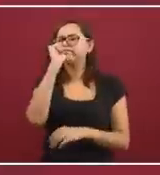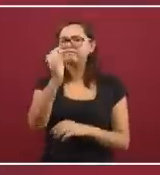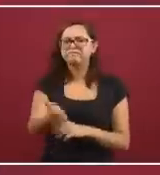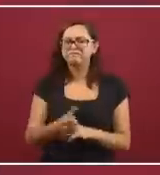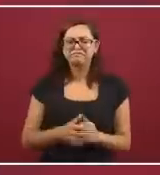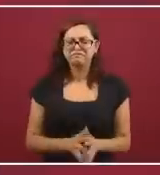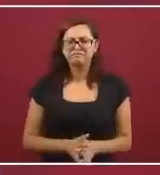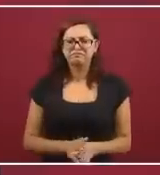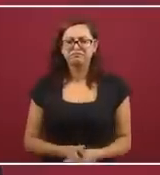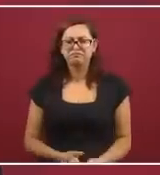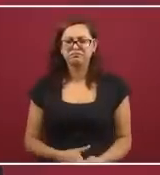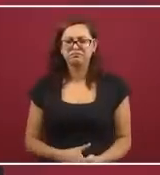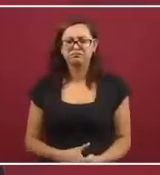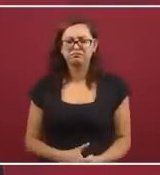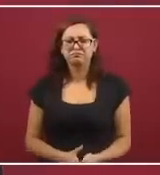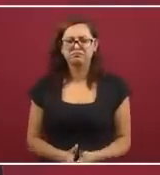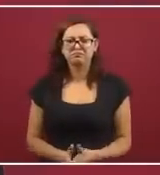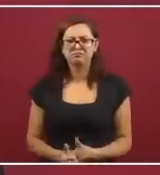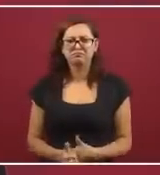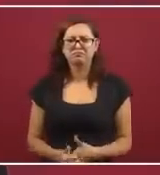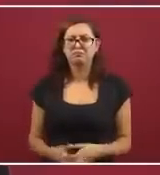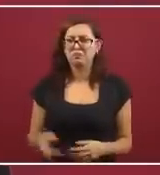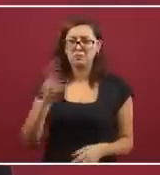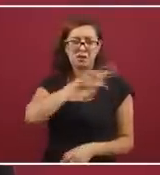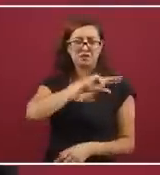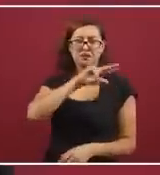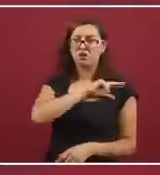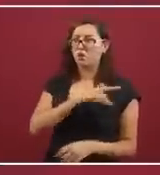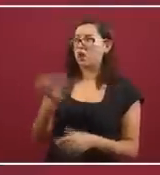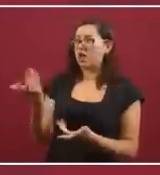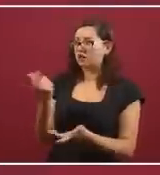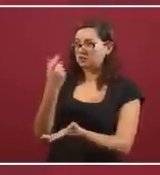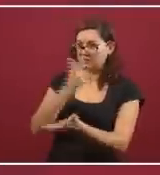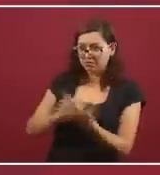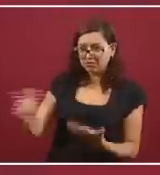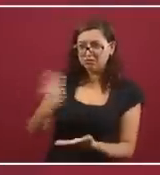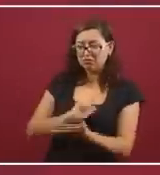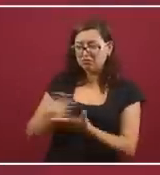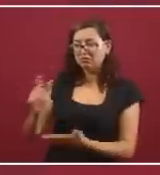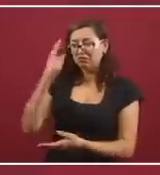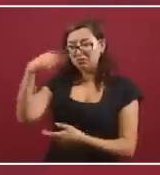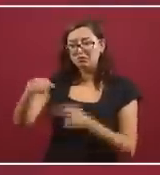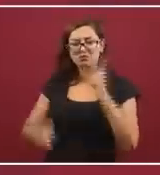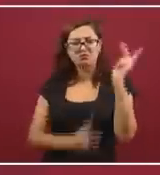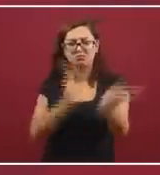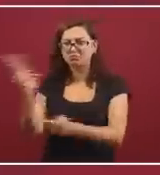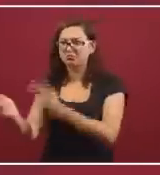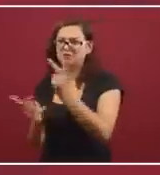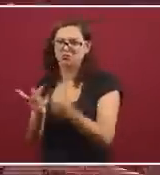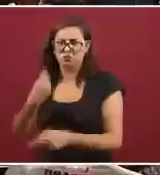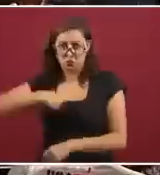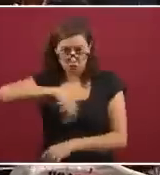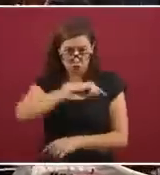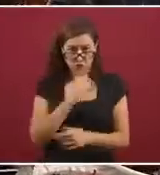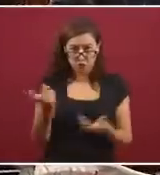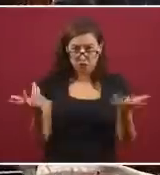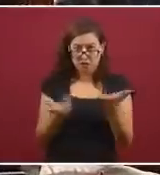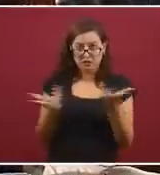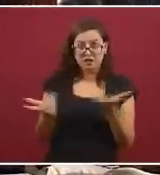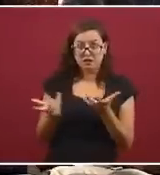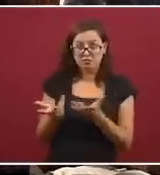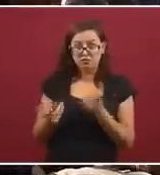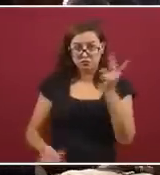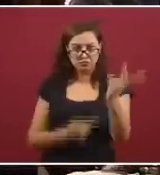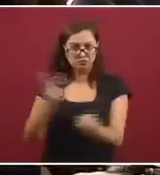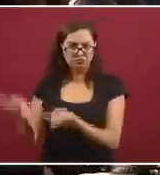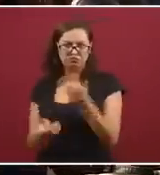se contratan encuestas ni estamos llevando a cabo nosotros levantamientos